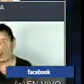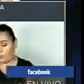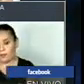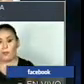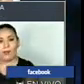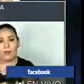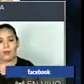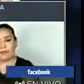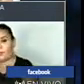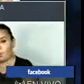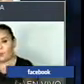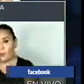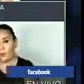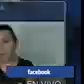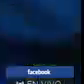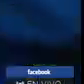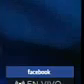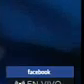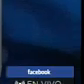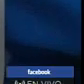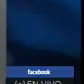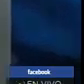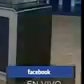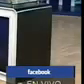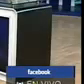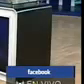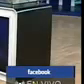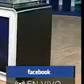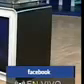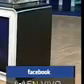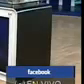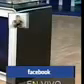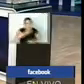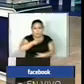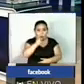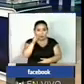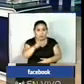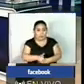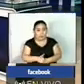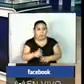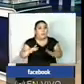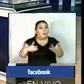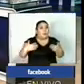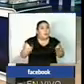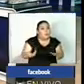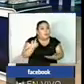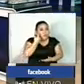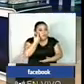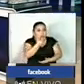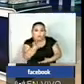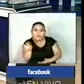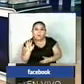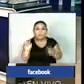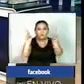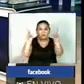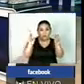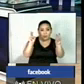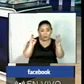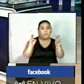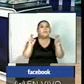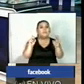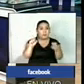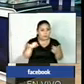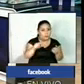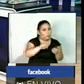Ahí tenemos el reporte de la Asamblea. Vamos a tener más en el transcurso de las emisiones de Noticiero Hechos para ver qué es lo que ocurre con el tema, si hay una